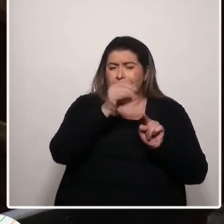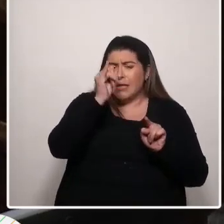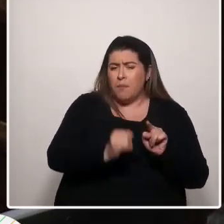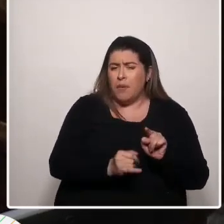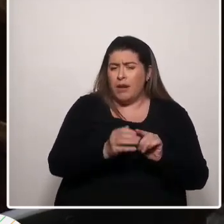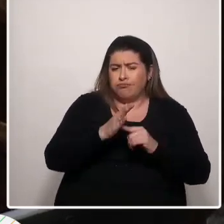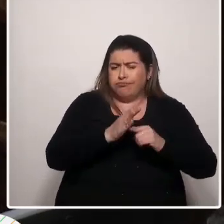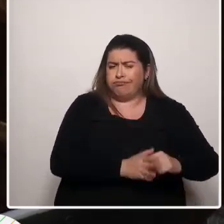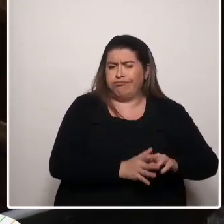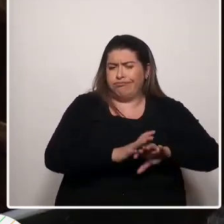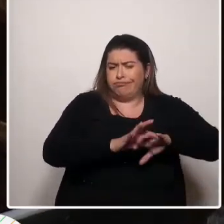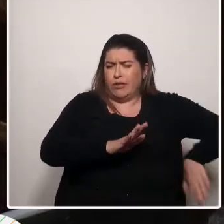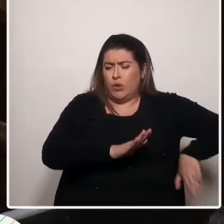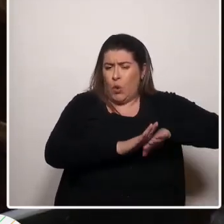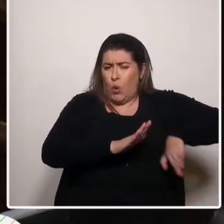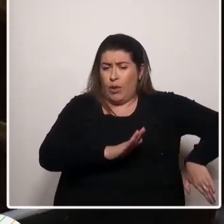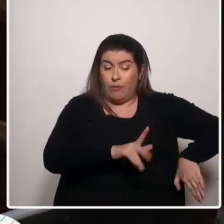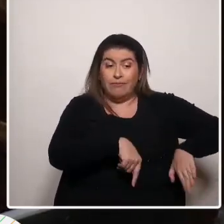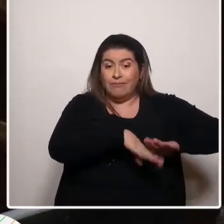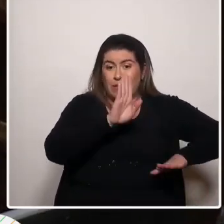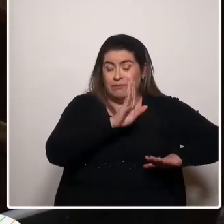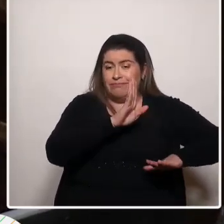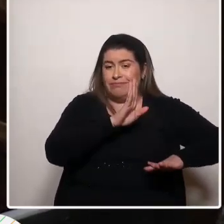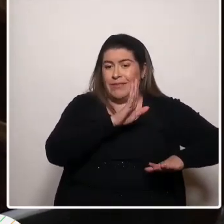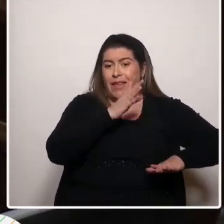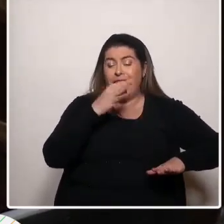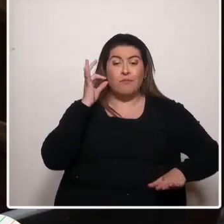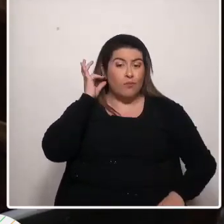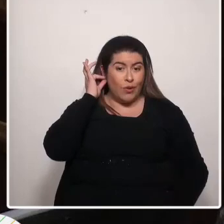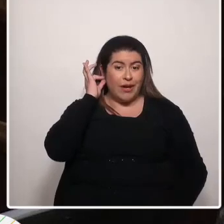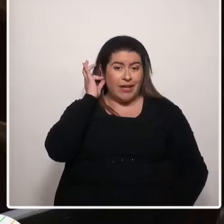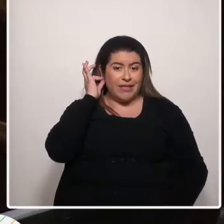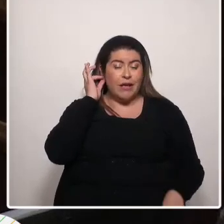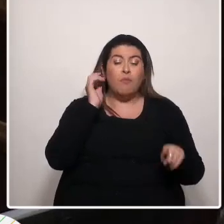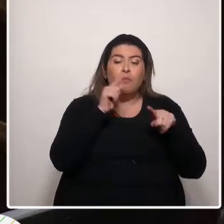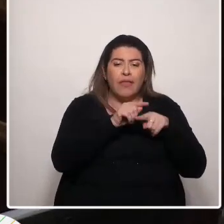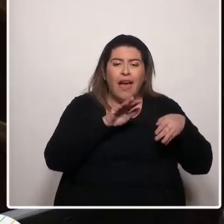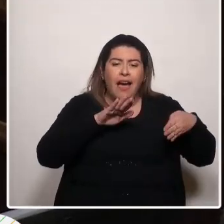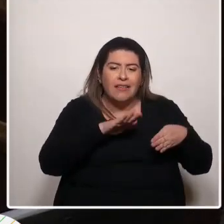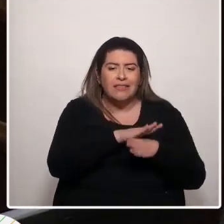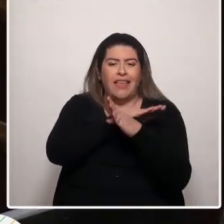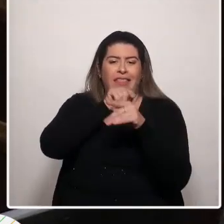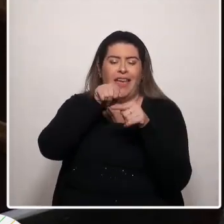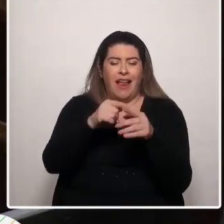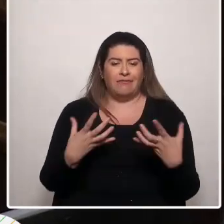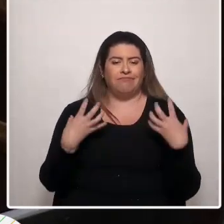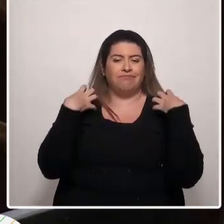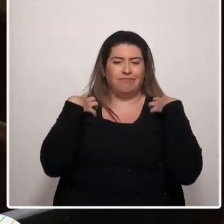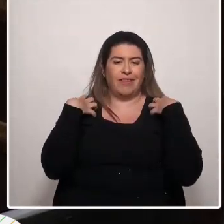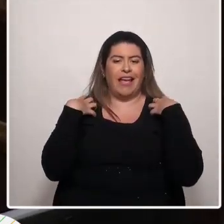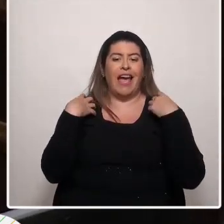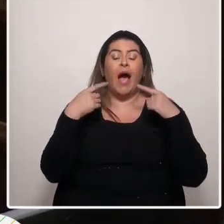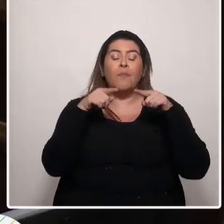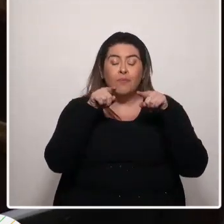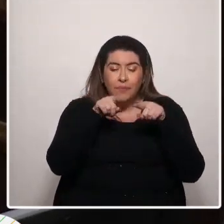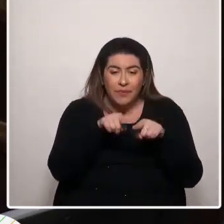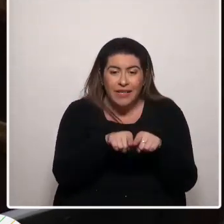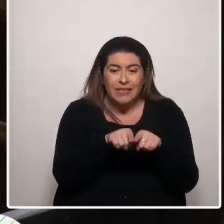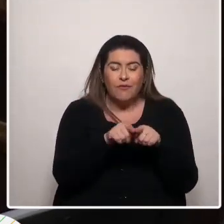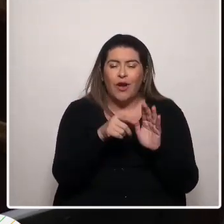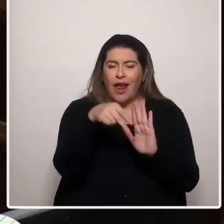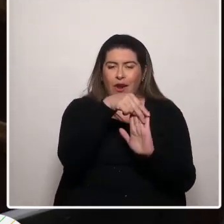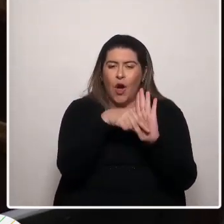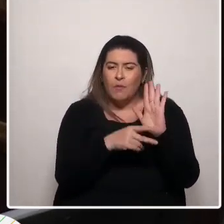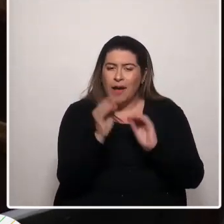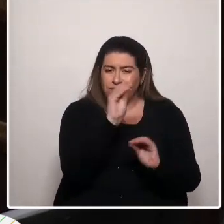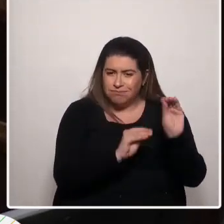las mujeres, podamos acceder a dichos puestos de poder. Y ese fue el espíritu con el que se redactó esta norma. Por